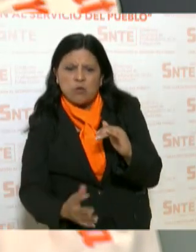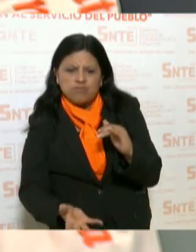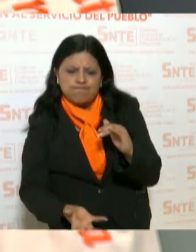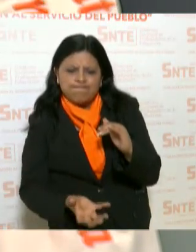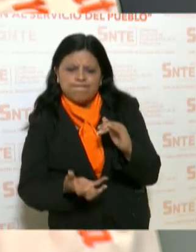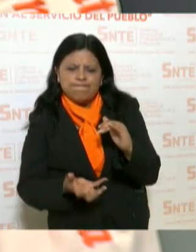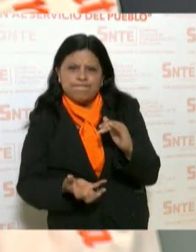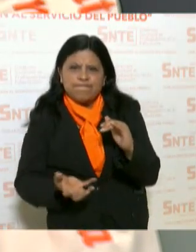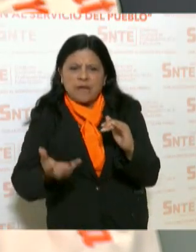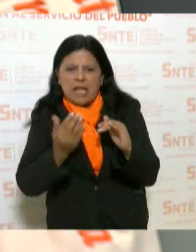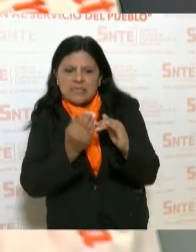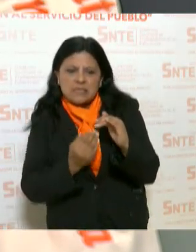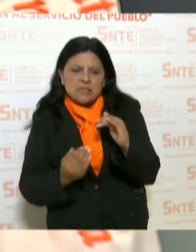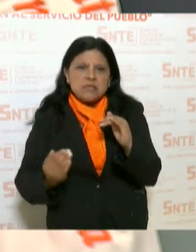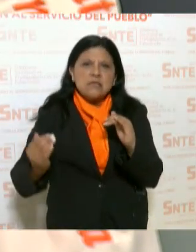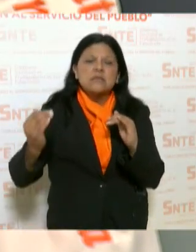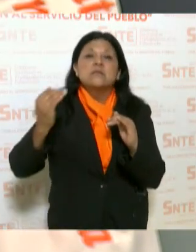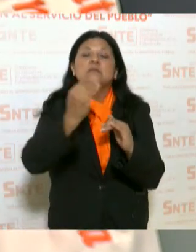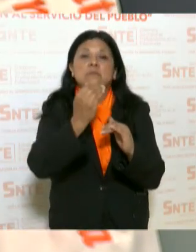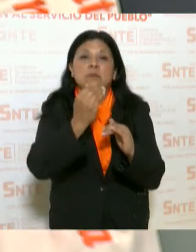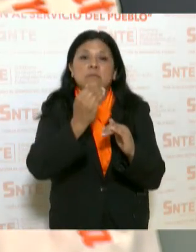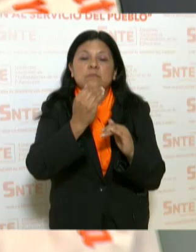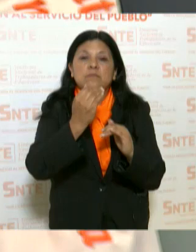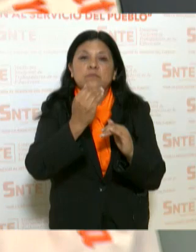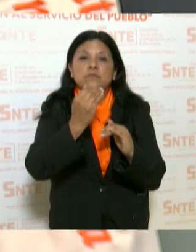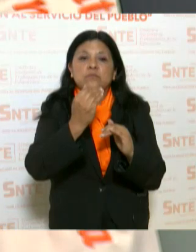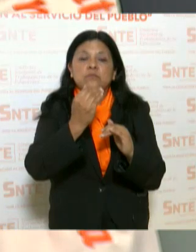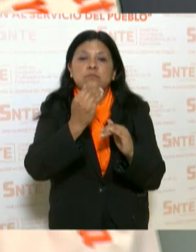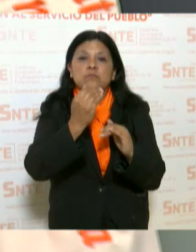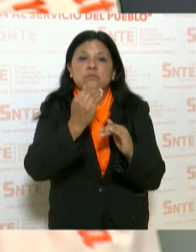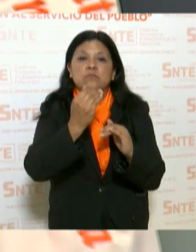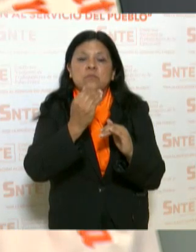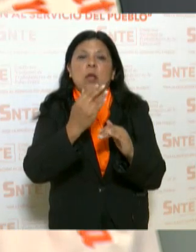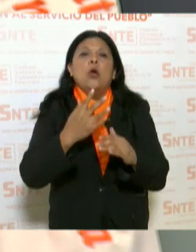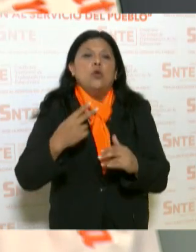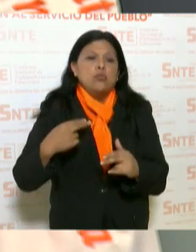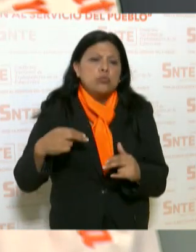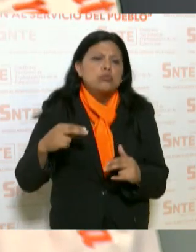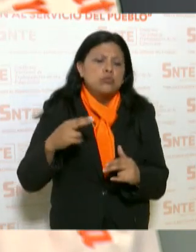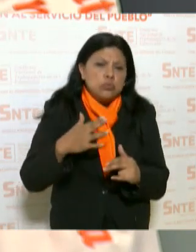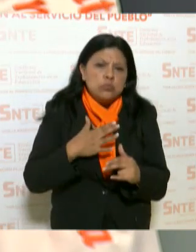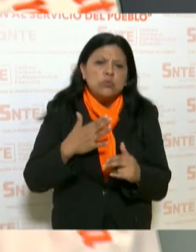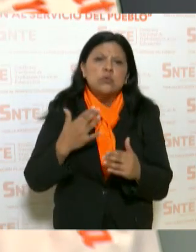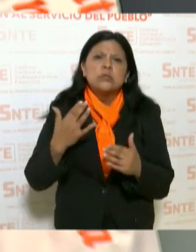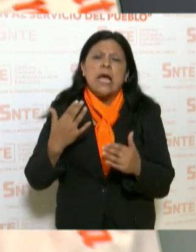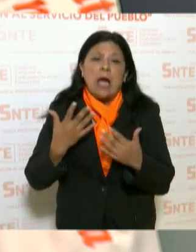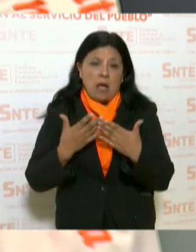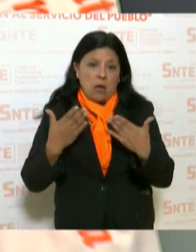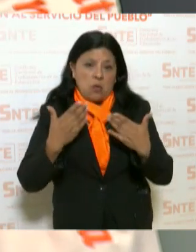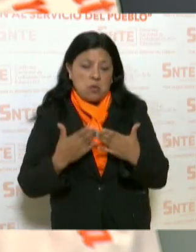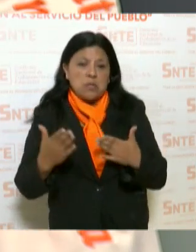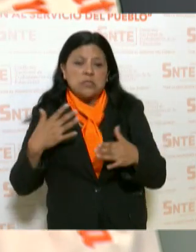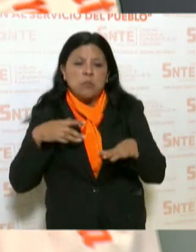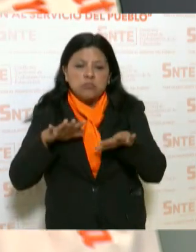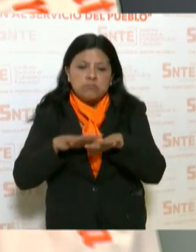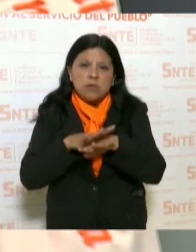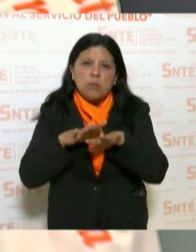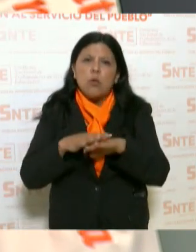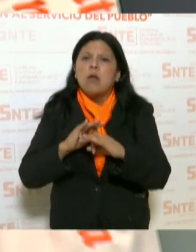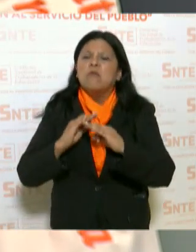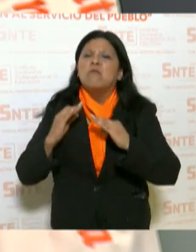Estamos destinando una cantidad de presupuesto considerable, atender a la gente más